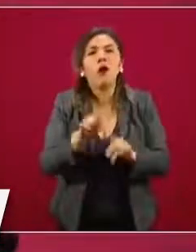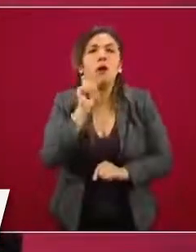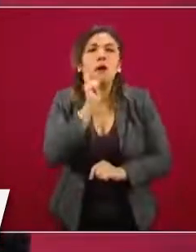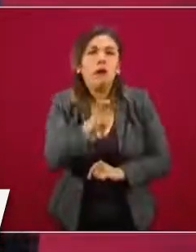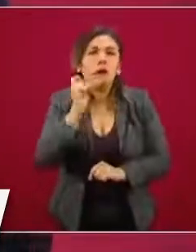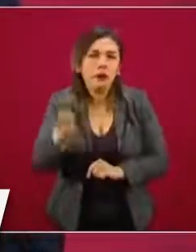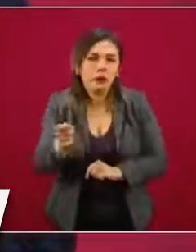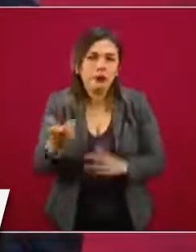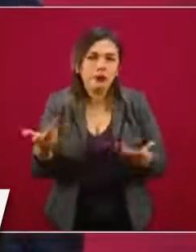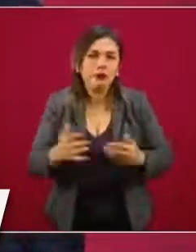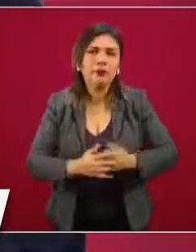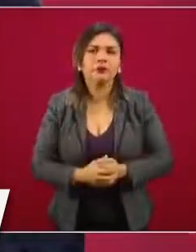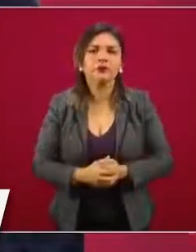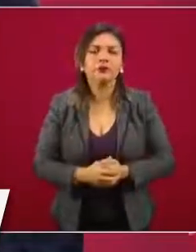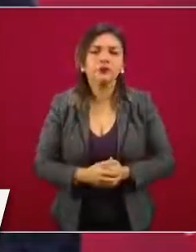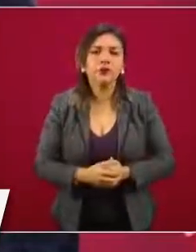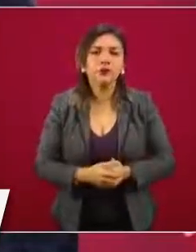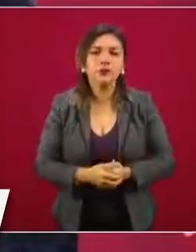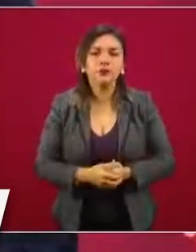También